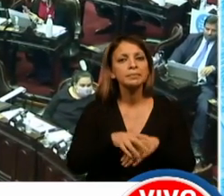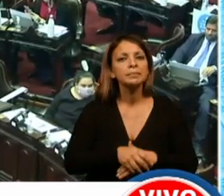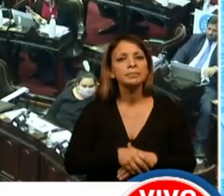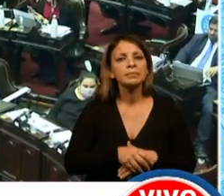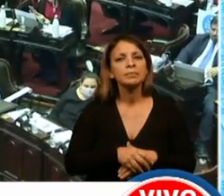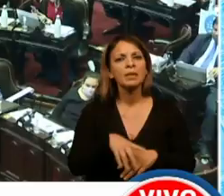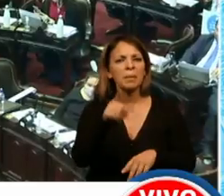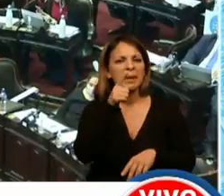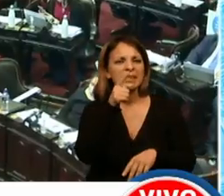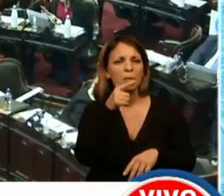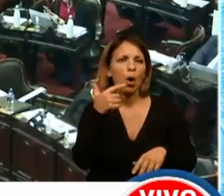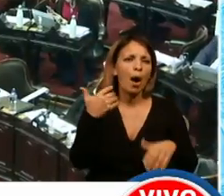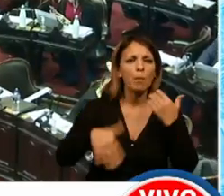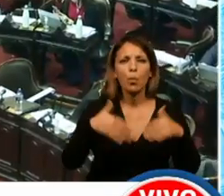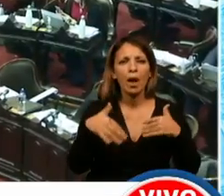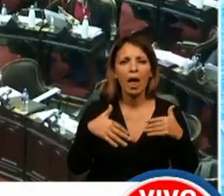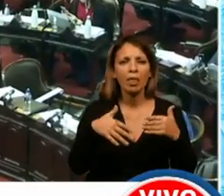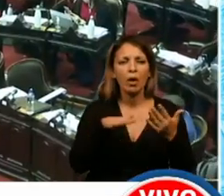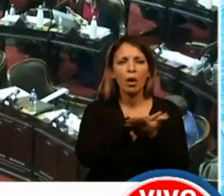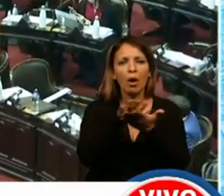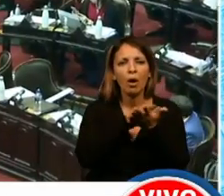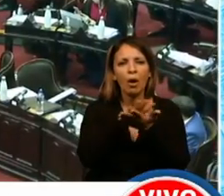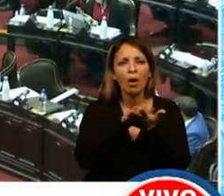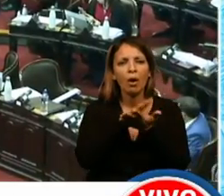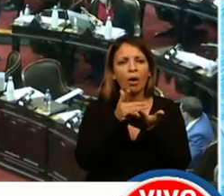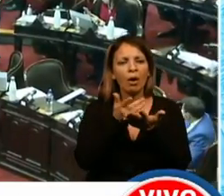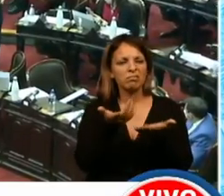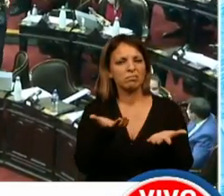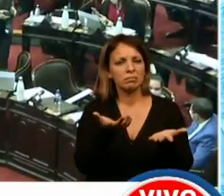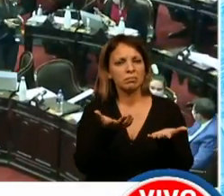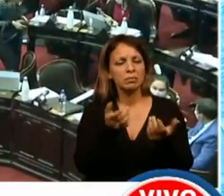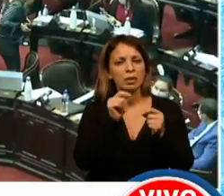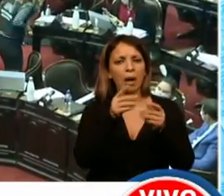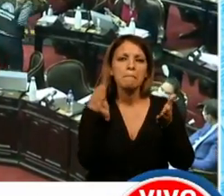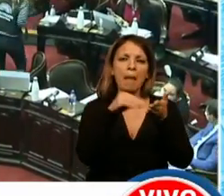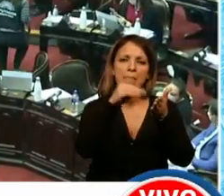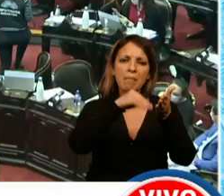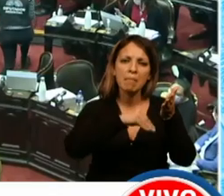apresurada apurada de expansión de este beneficio